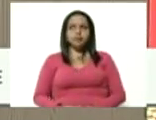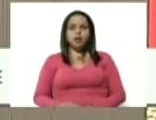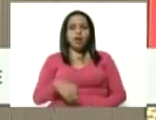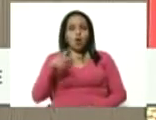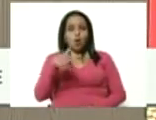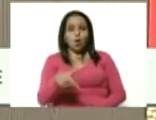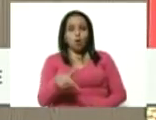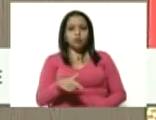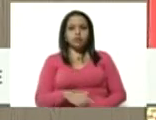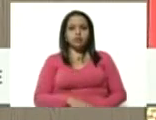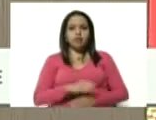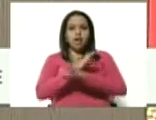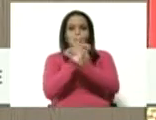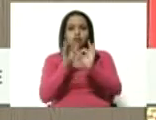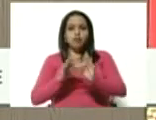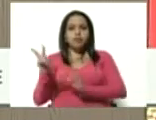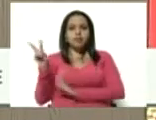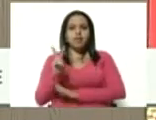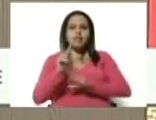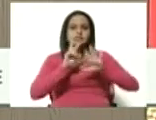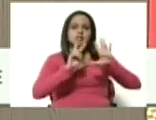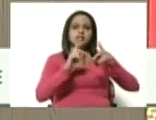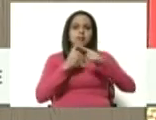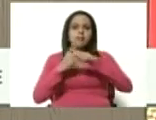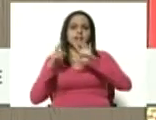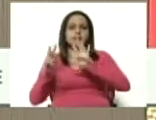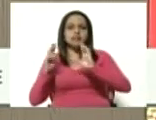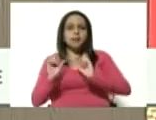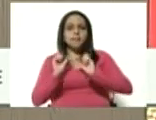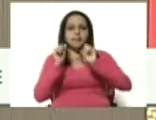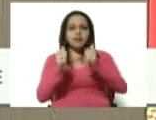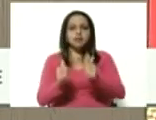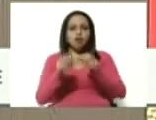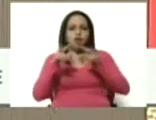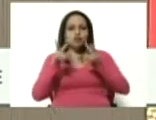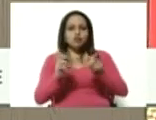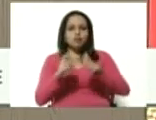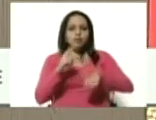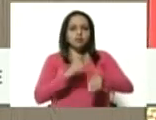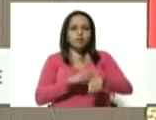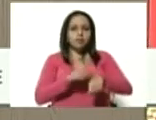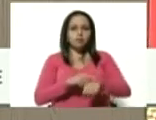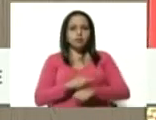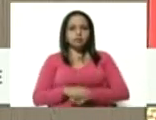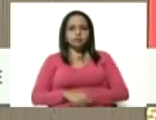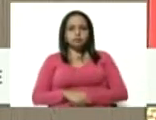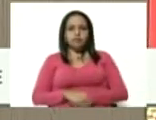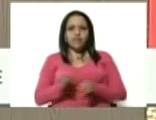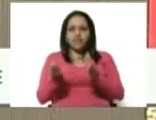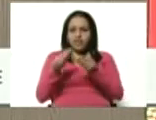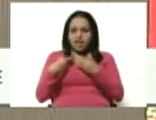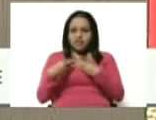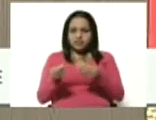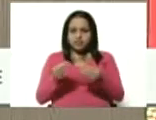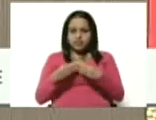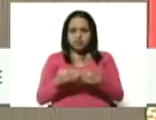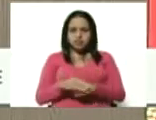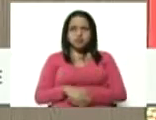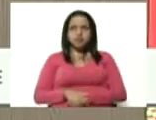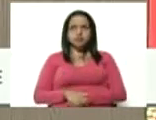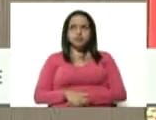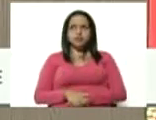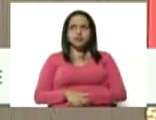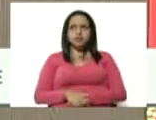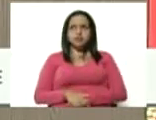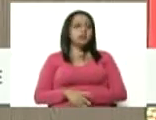fórmula venezolana del 7+7, iniciamos un nuevo periodo de flexibilización,